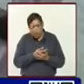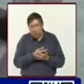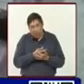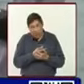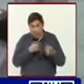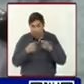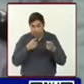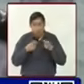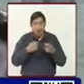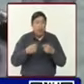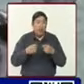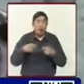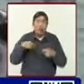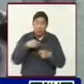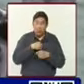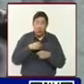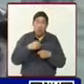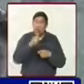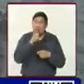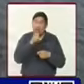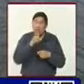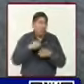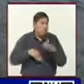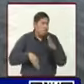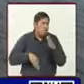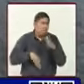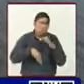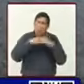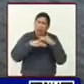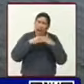que administra EPSAS, están en su capacidad máxima, ¿no?